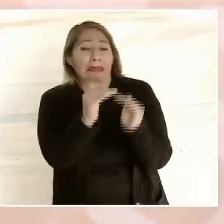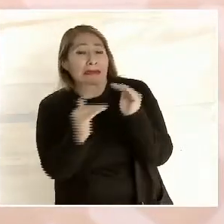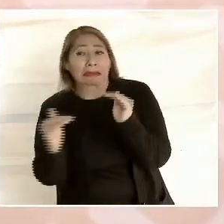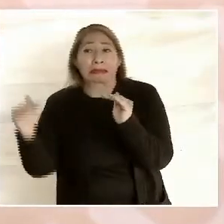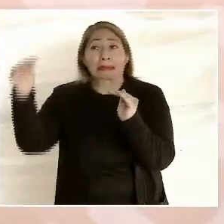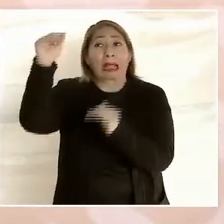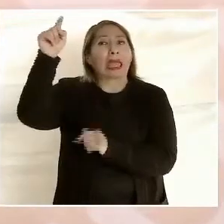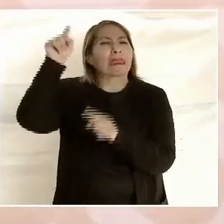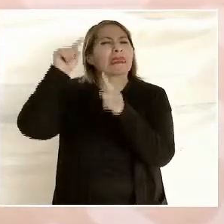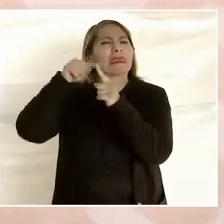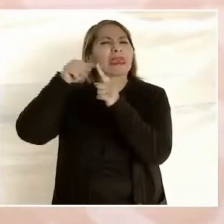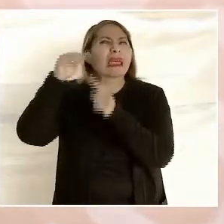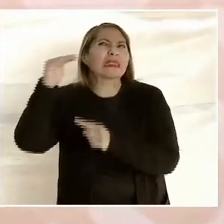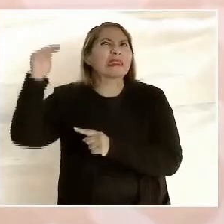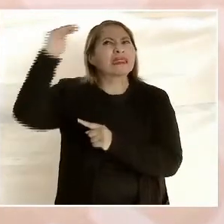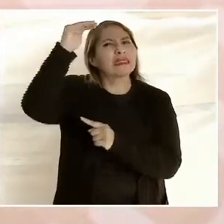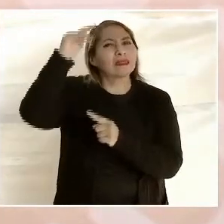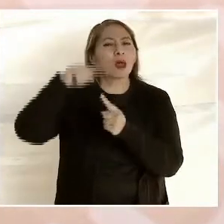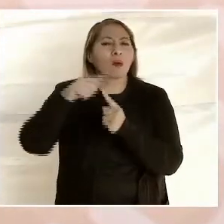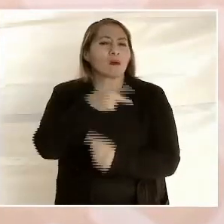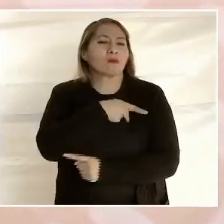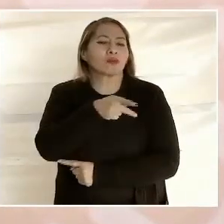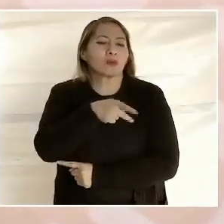implica algo